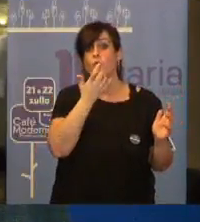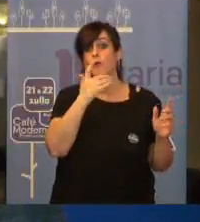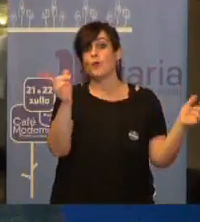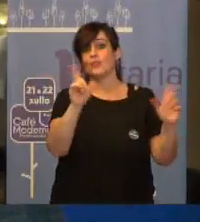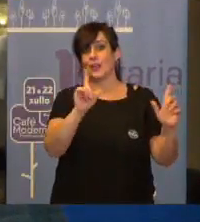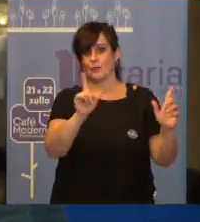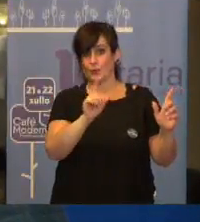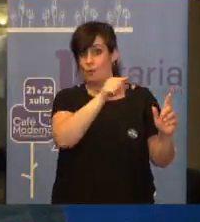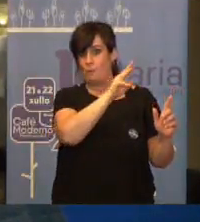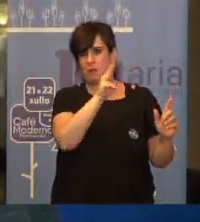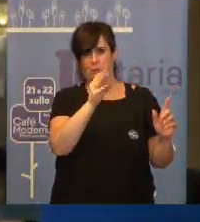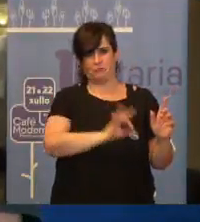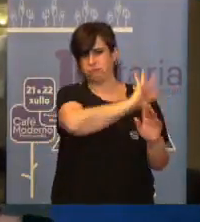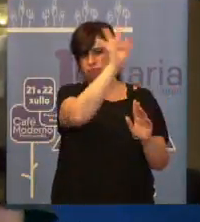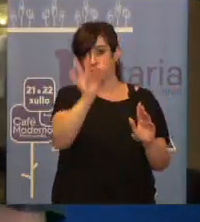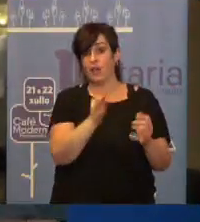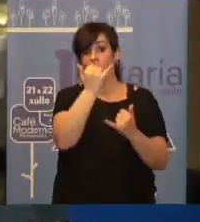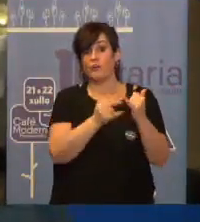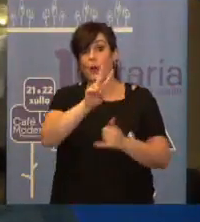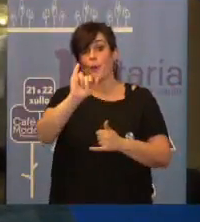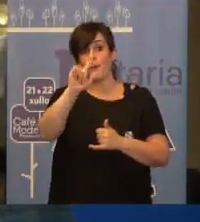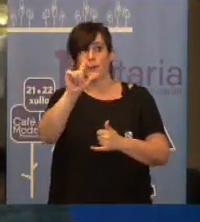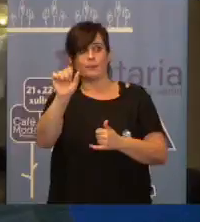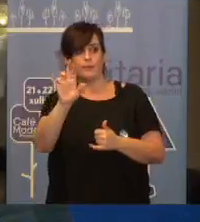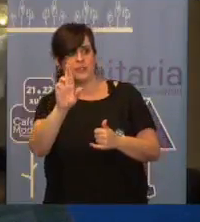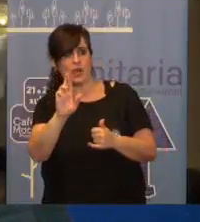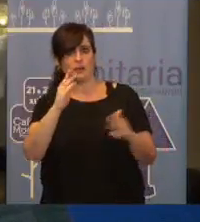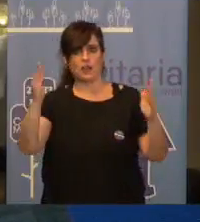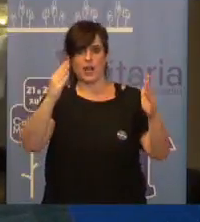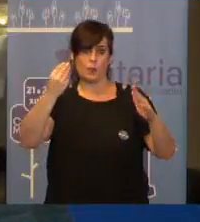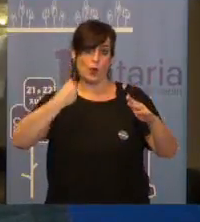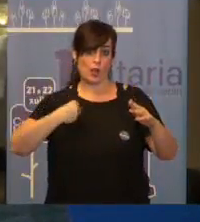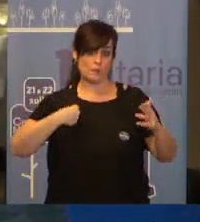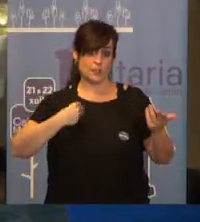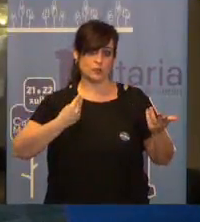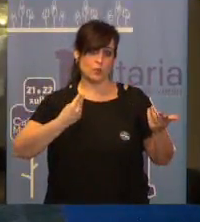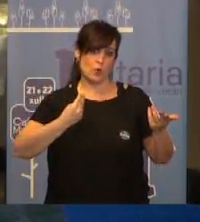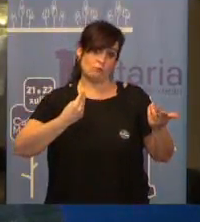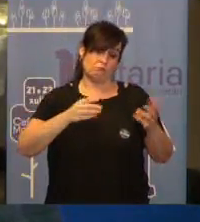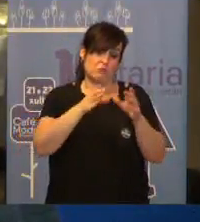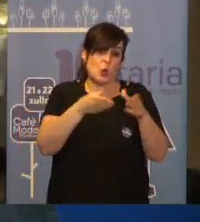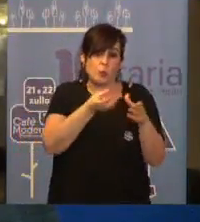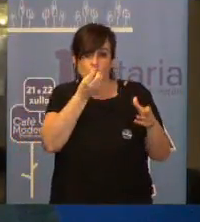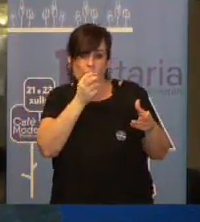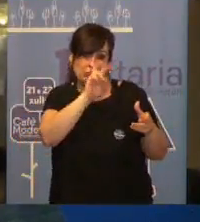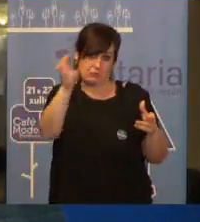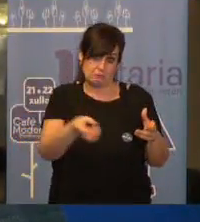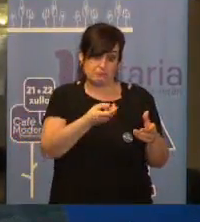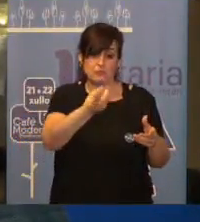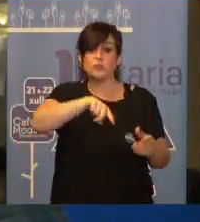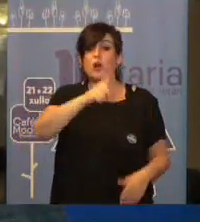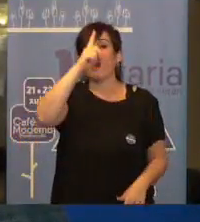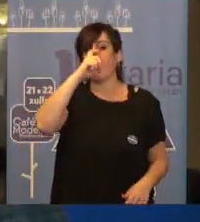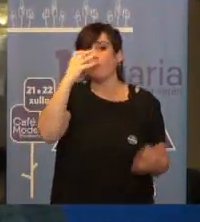etc., e dunha xogada de billar, en fin, dos que naquele momento estaban ao mando no Partido Socialista e demais, non? Hai que recordar, por certo,